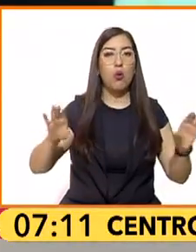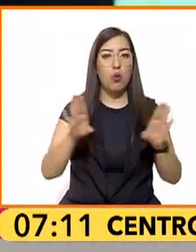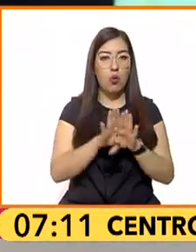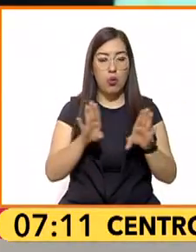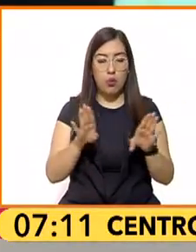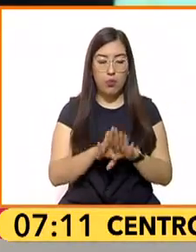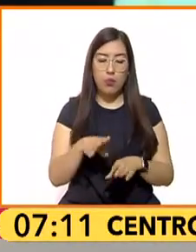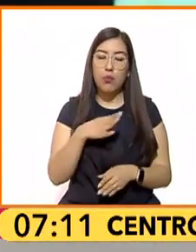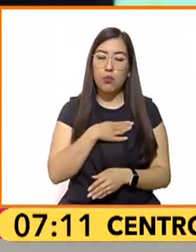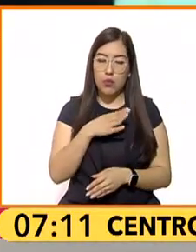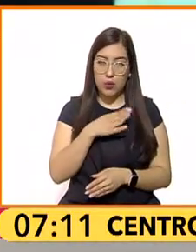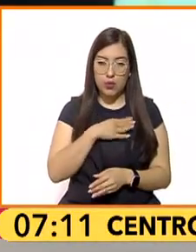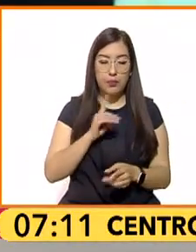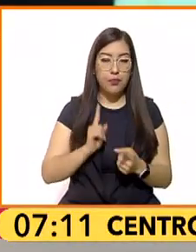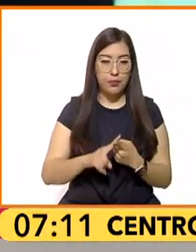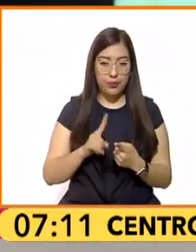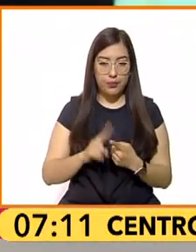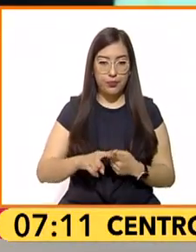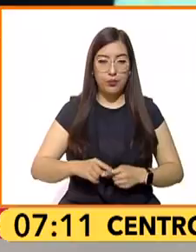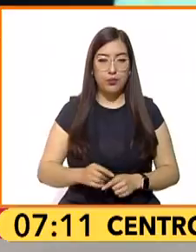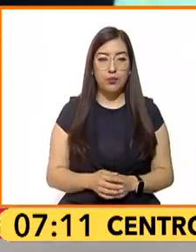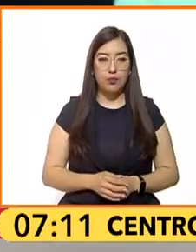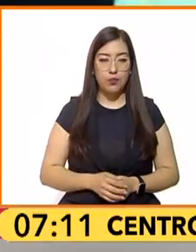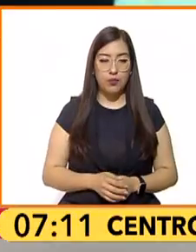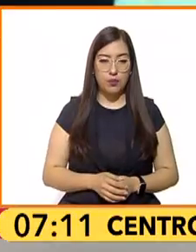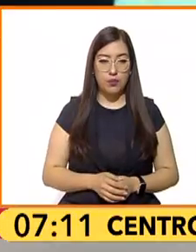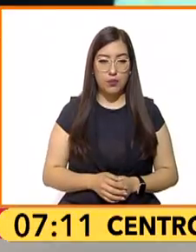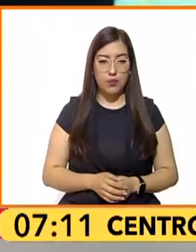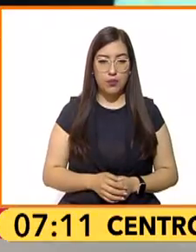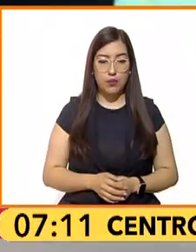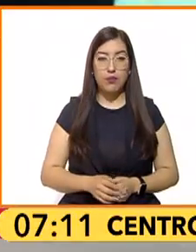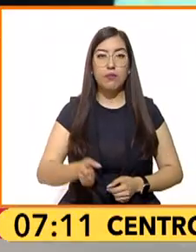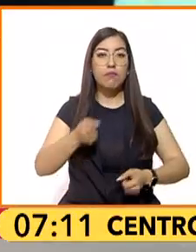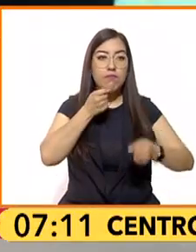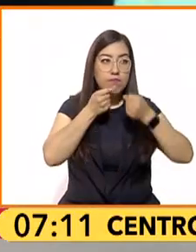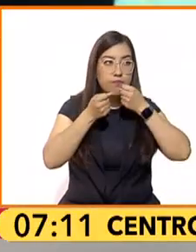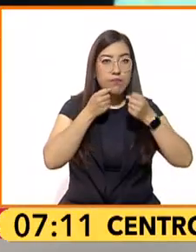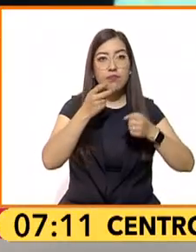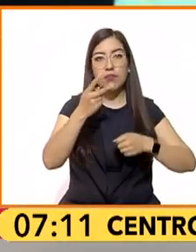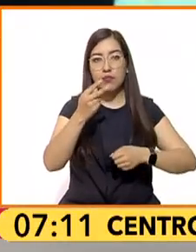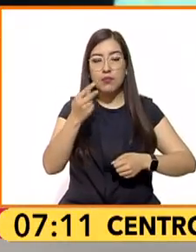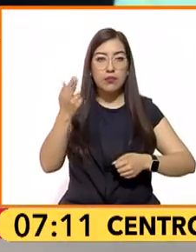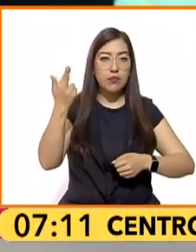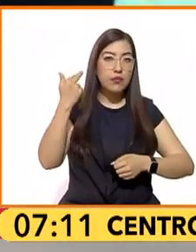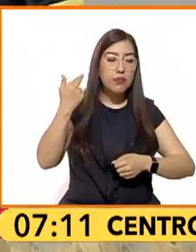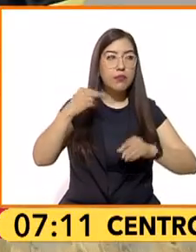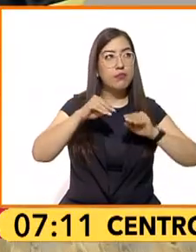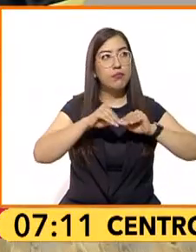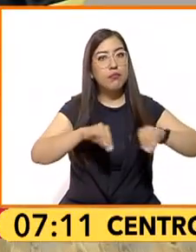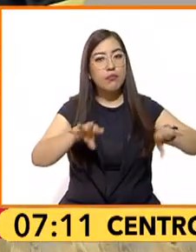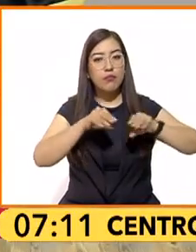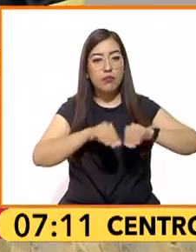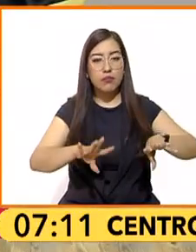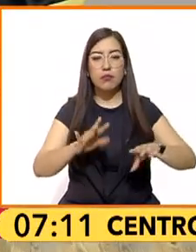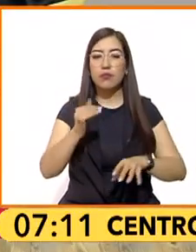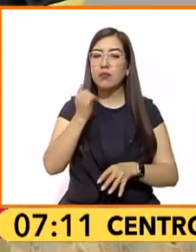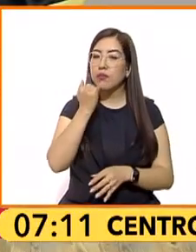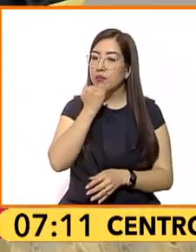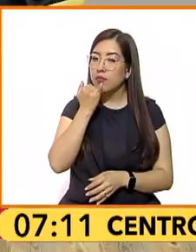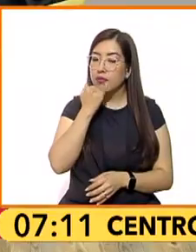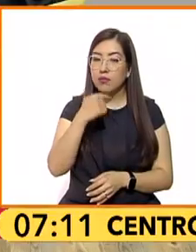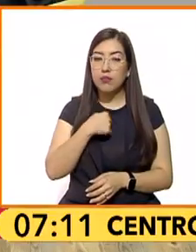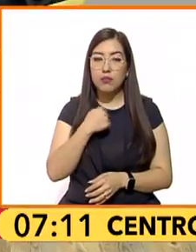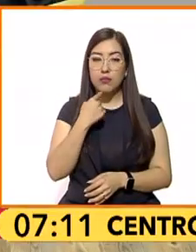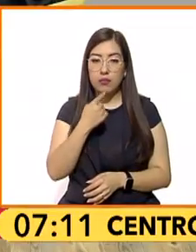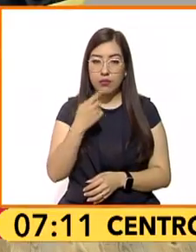varias preguntas. Una primera es el papel de los medios, que, disculpen que tenga esta expresión,